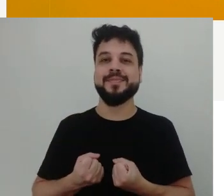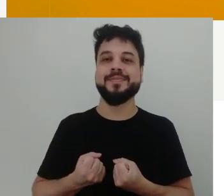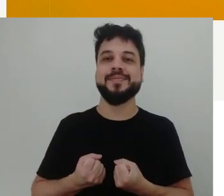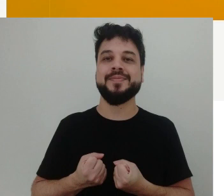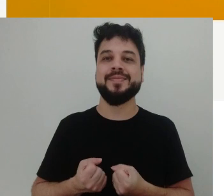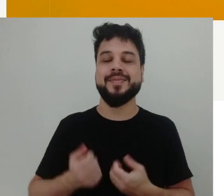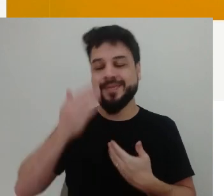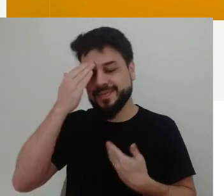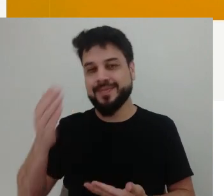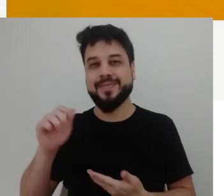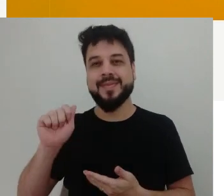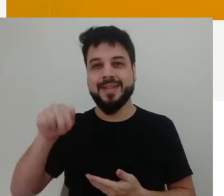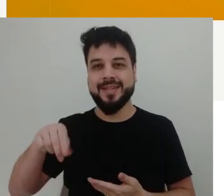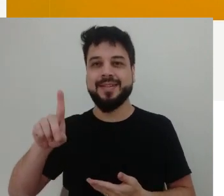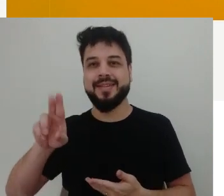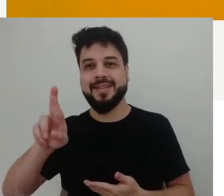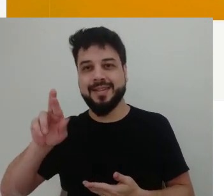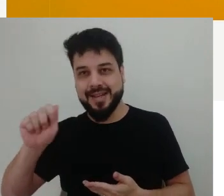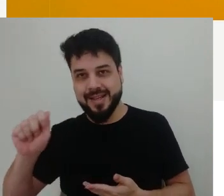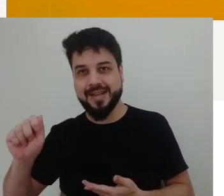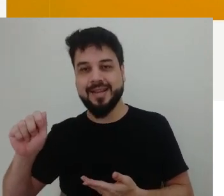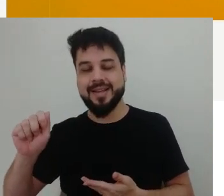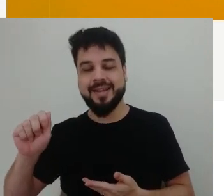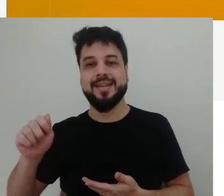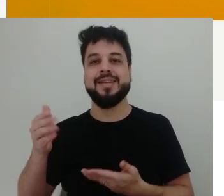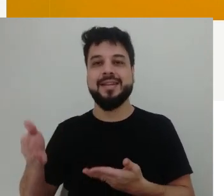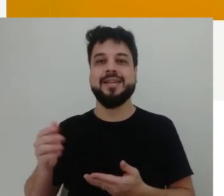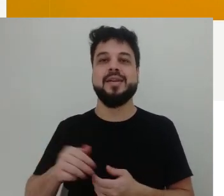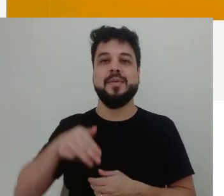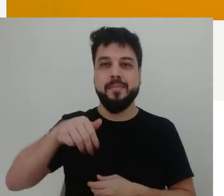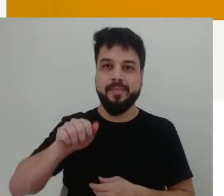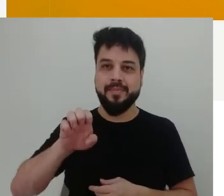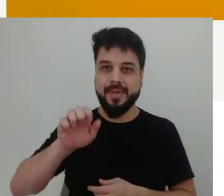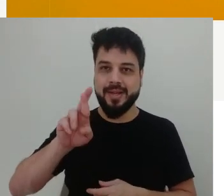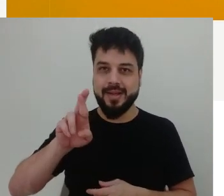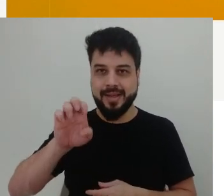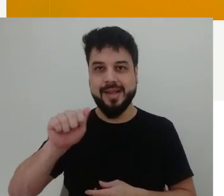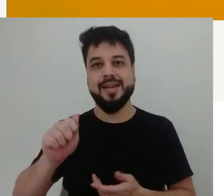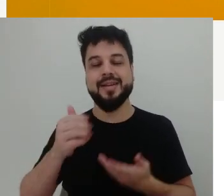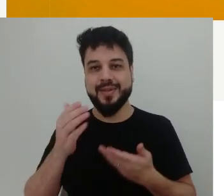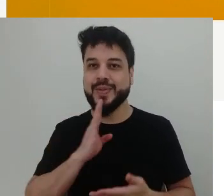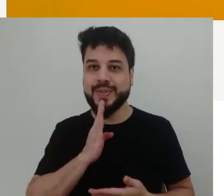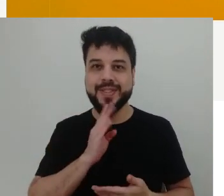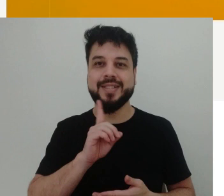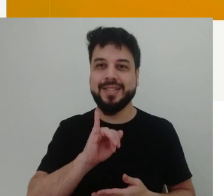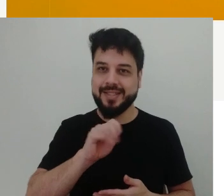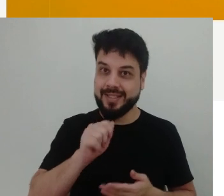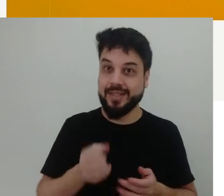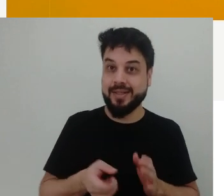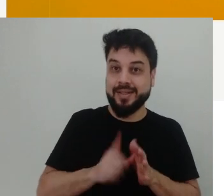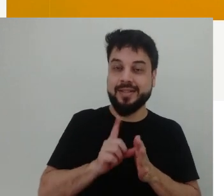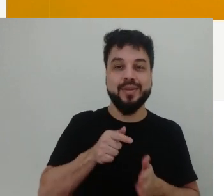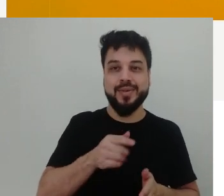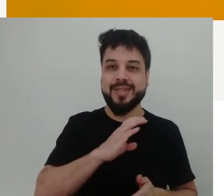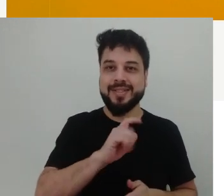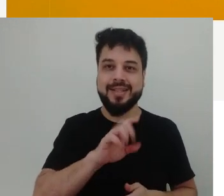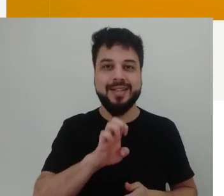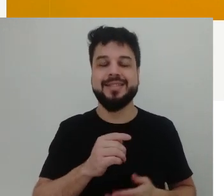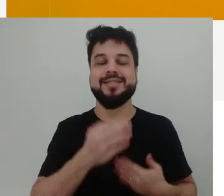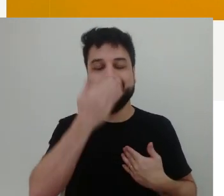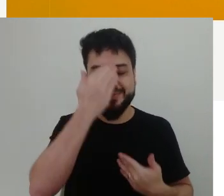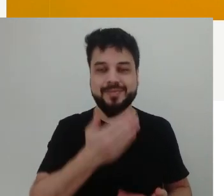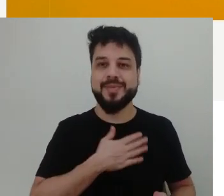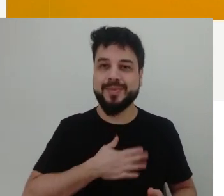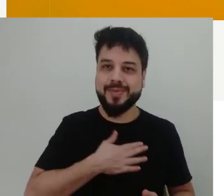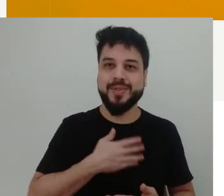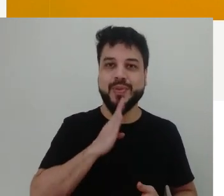convidado, Eduardo. Celeste. Me apreté un botón errado y saí do audio. También quería agradecer,